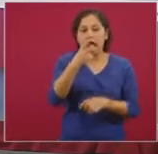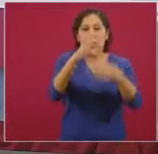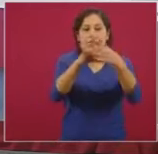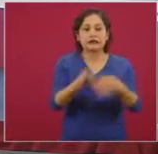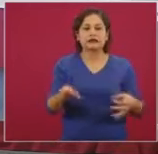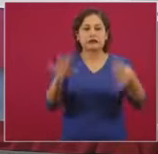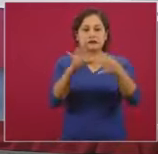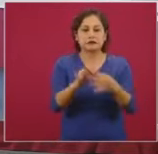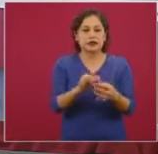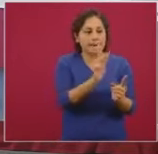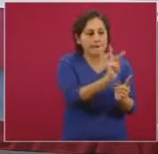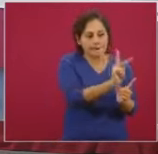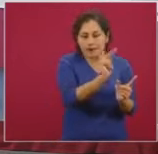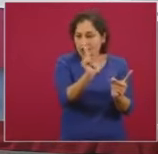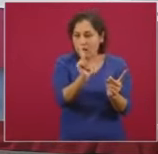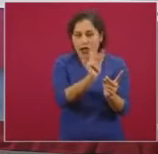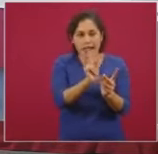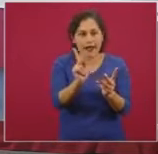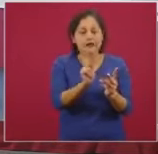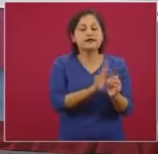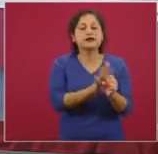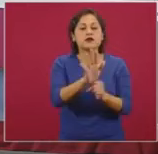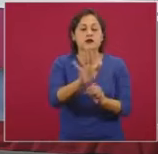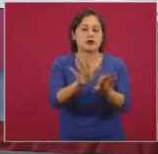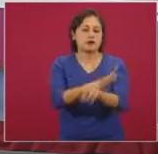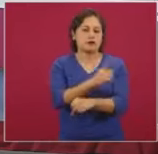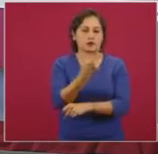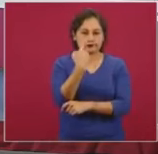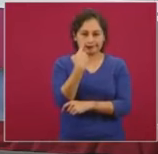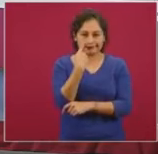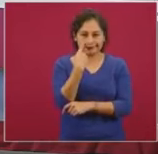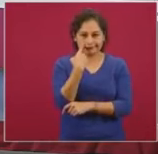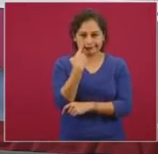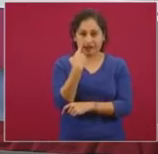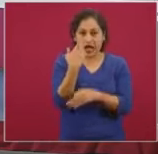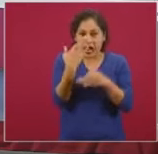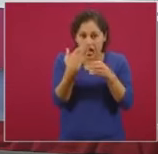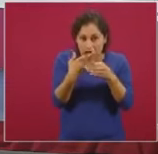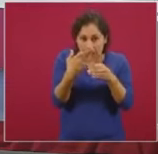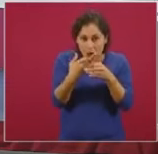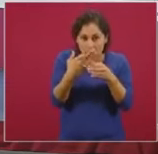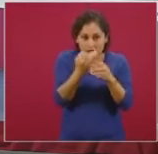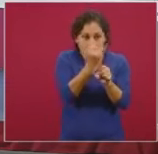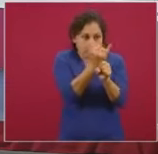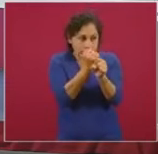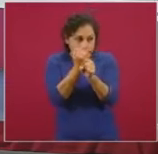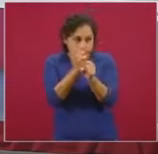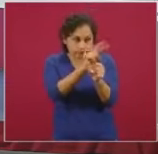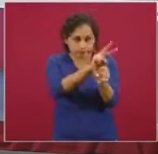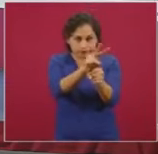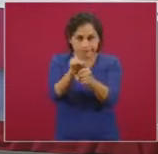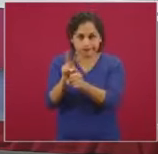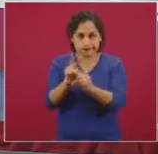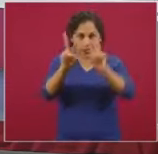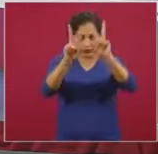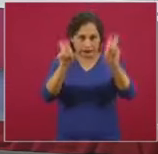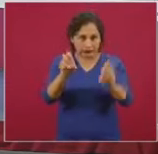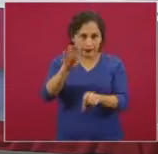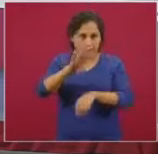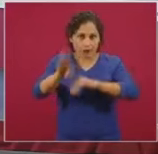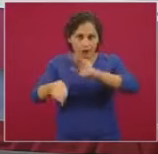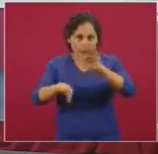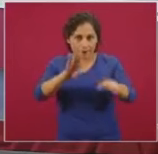parece, porque recuerden, una de las cosas que es importante en este sistema de vigilancia del exceso de mortalidad es que, a